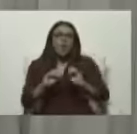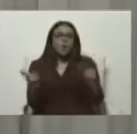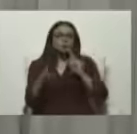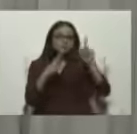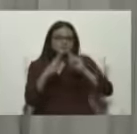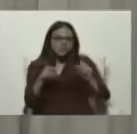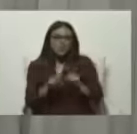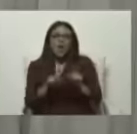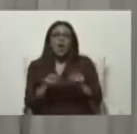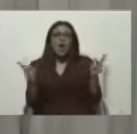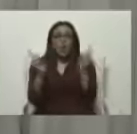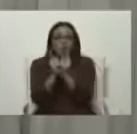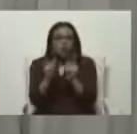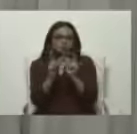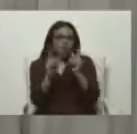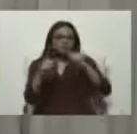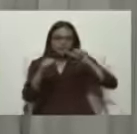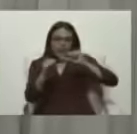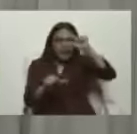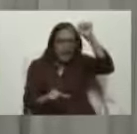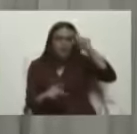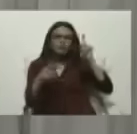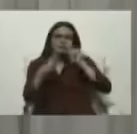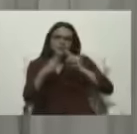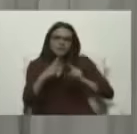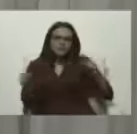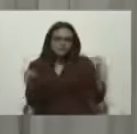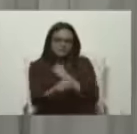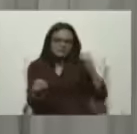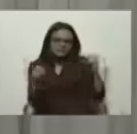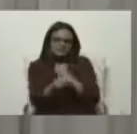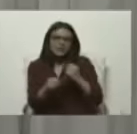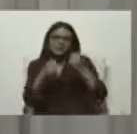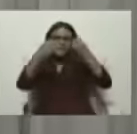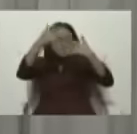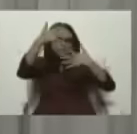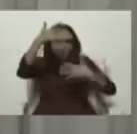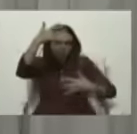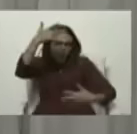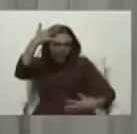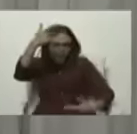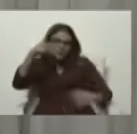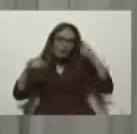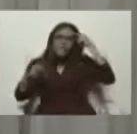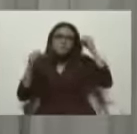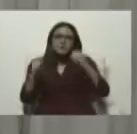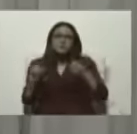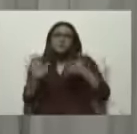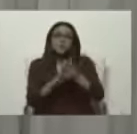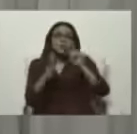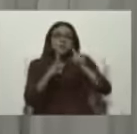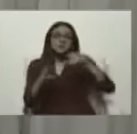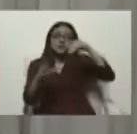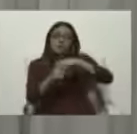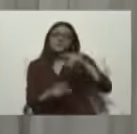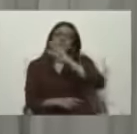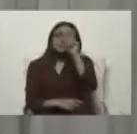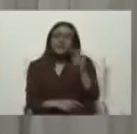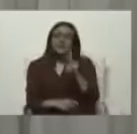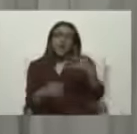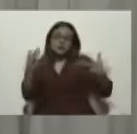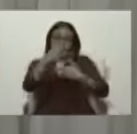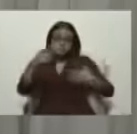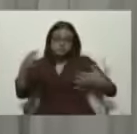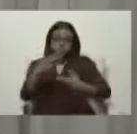ensayo, uno sobre la identidad del venezolano, que creo que es el mejor libro que se ha escrito sobre la identidad del venezolano, escribió el